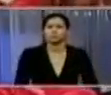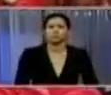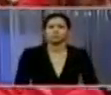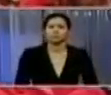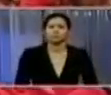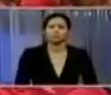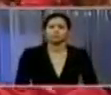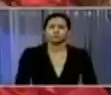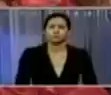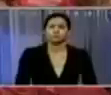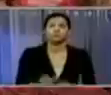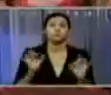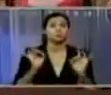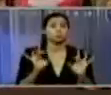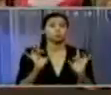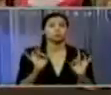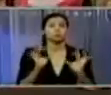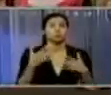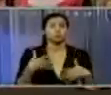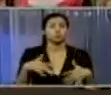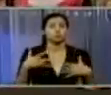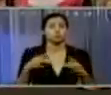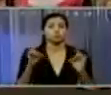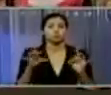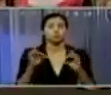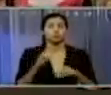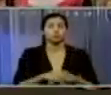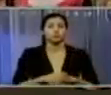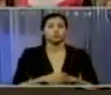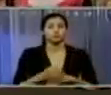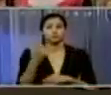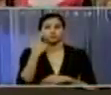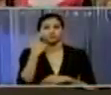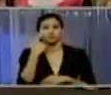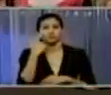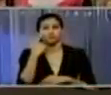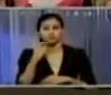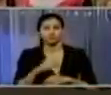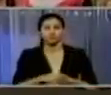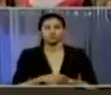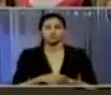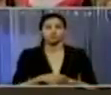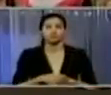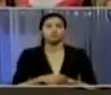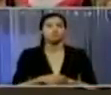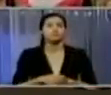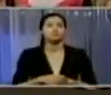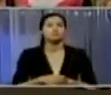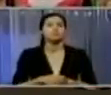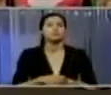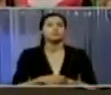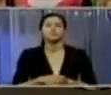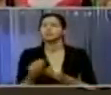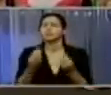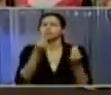¿Cómo les olió la Asamblea cuando pasaron? ¿A qué olía la Asamblea hoy? ¡Azufre!